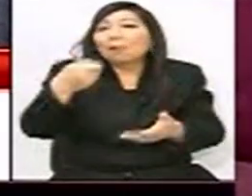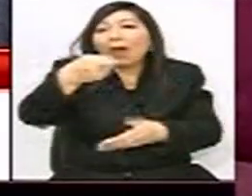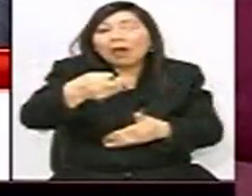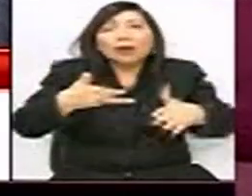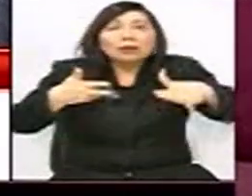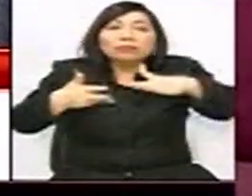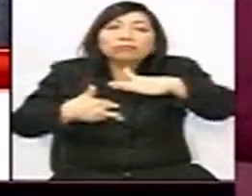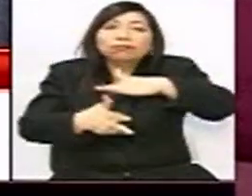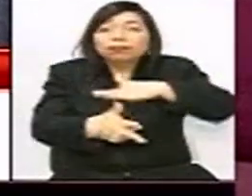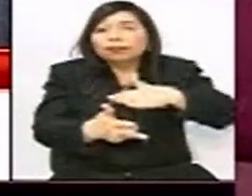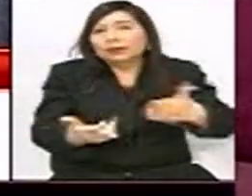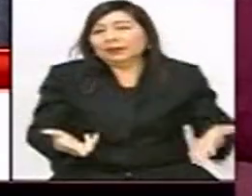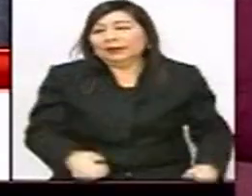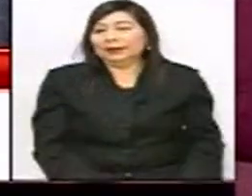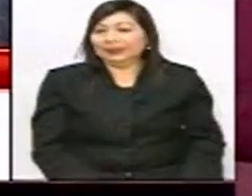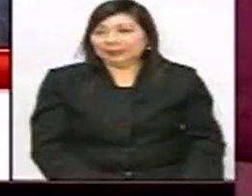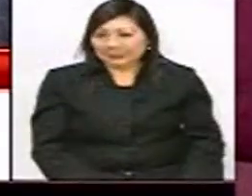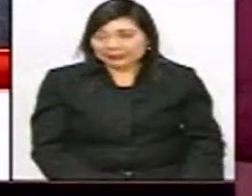presidente. Y yo saludo